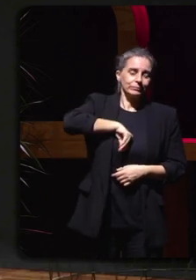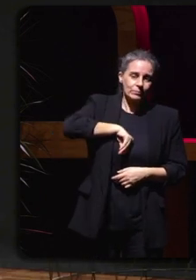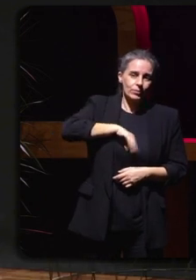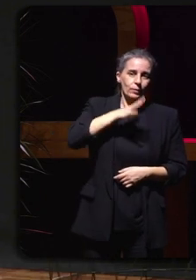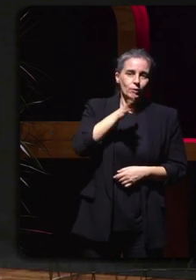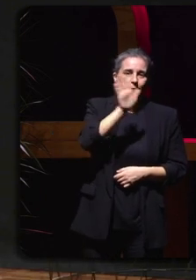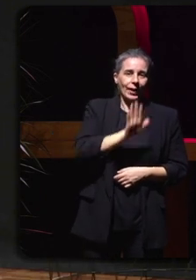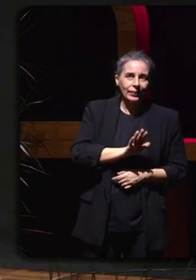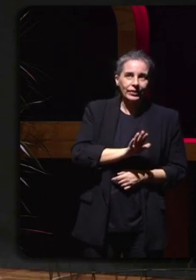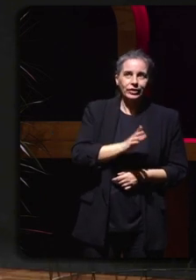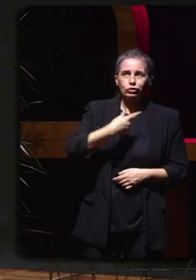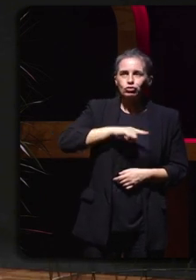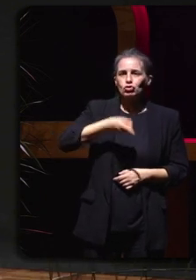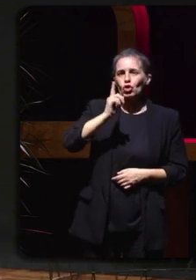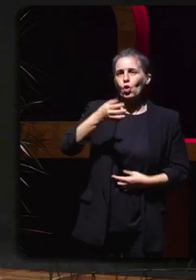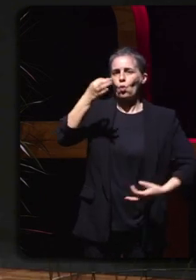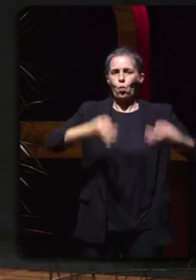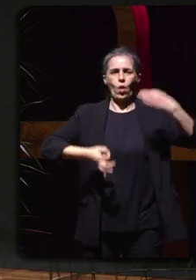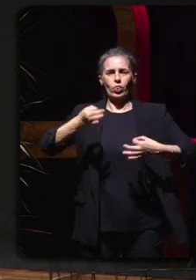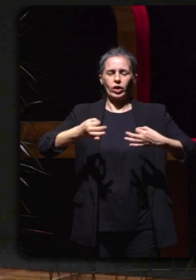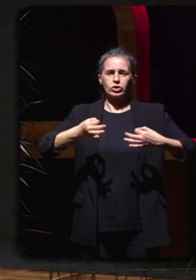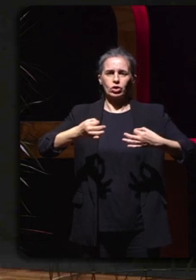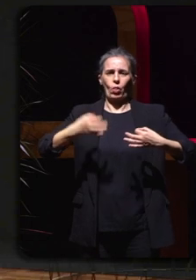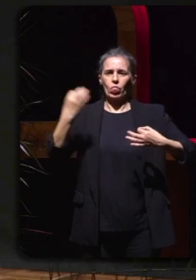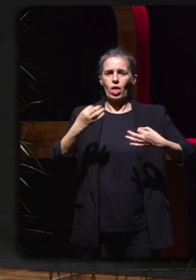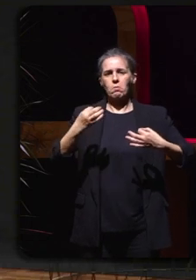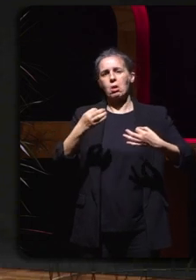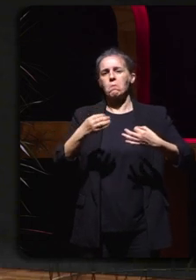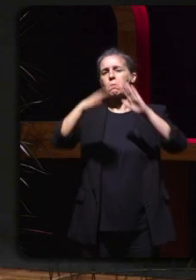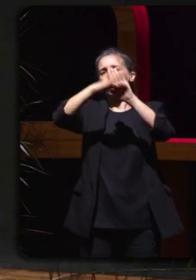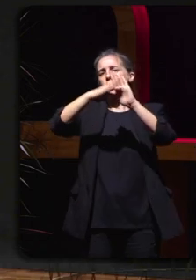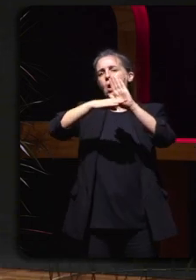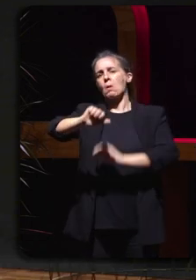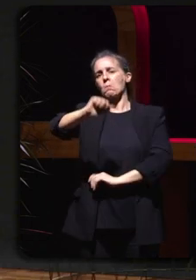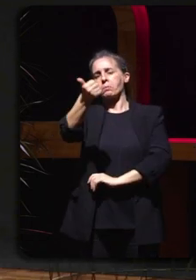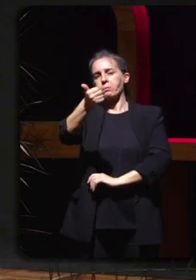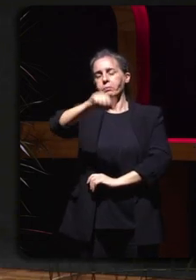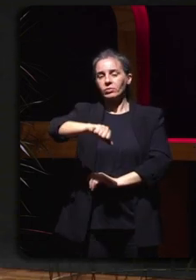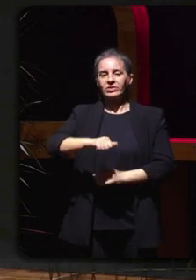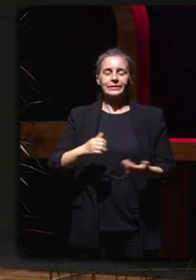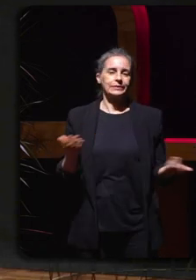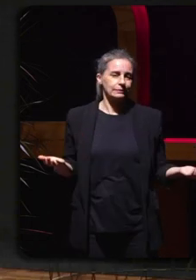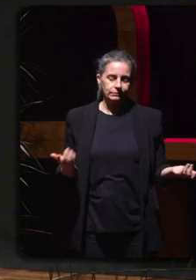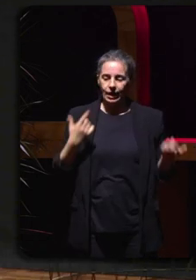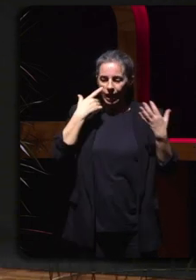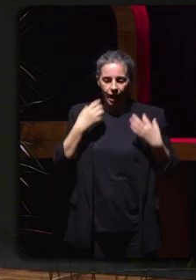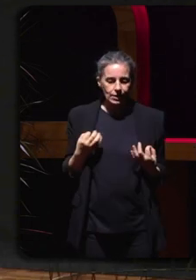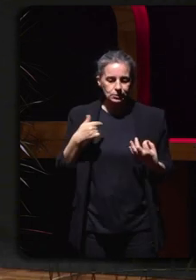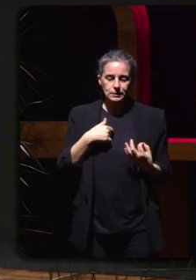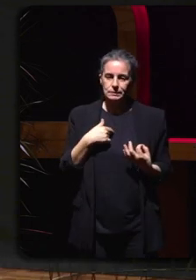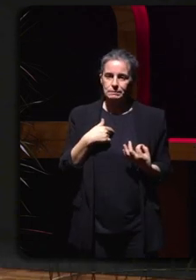meros jueces que estamos para dar un aprobado o dar un suspenso a un programa para mí en el fondo